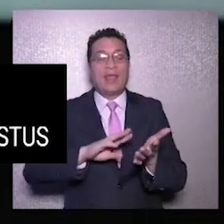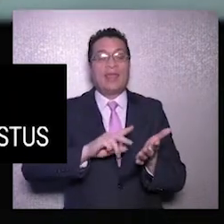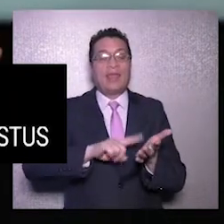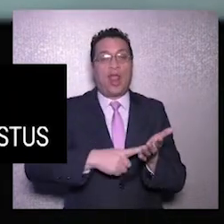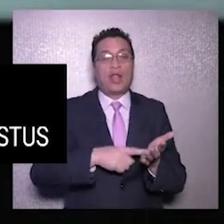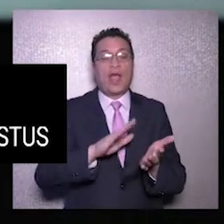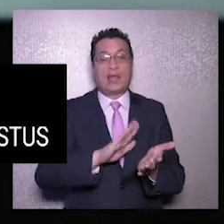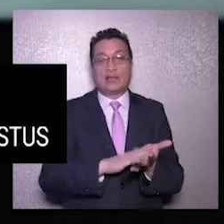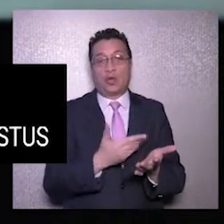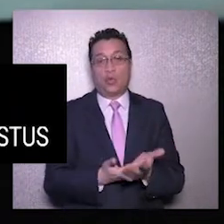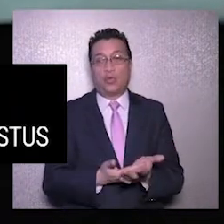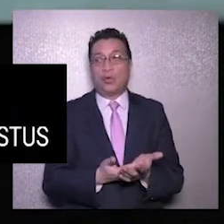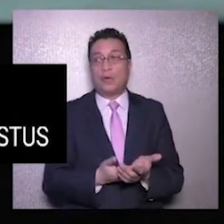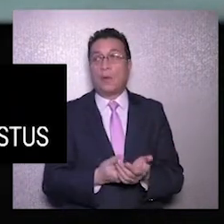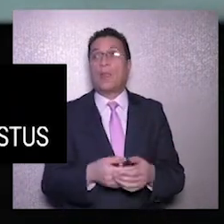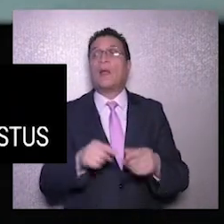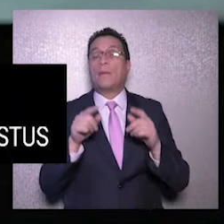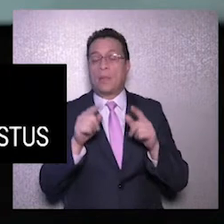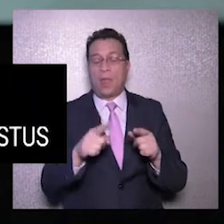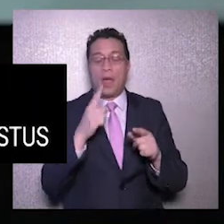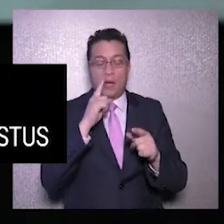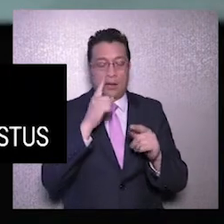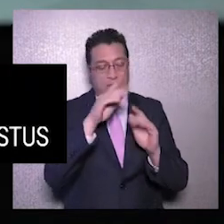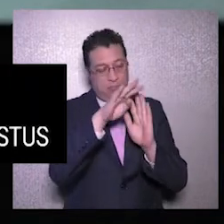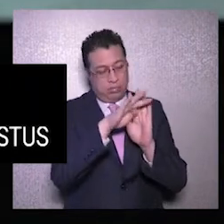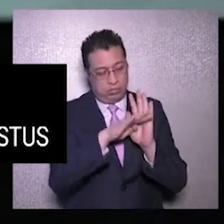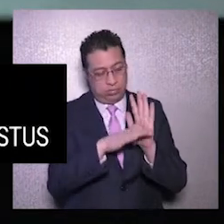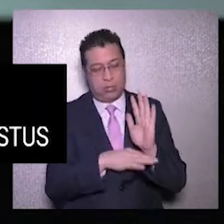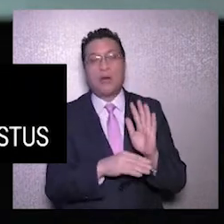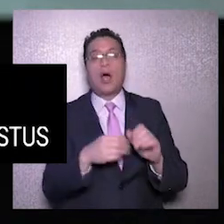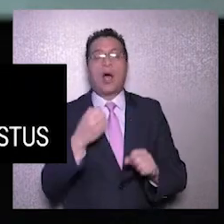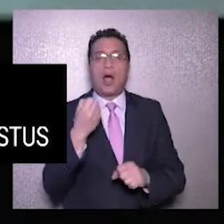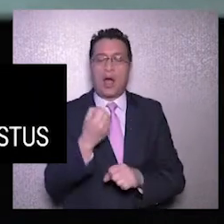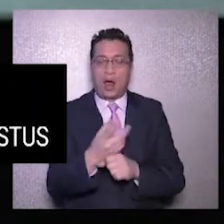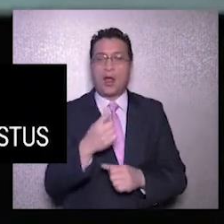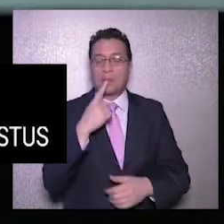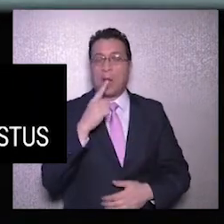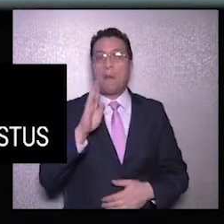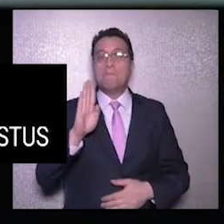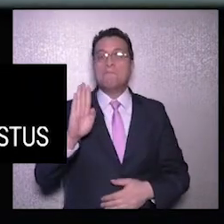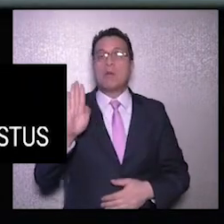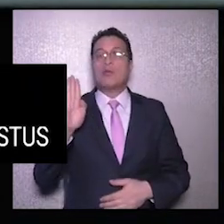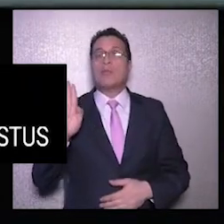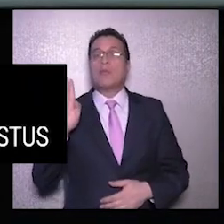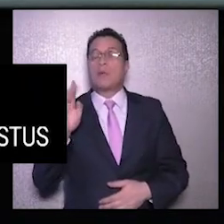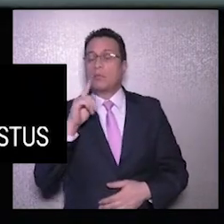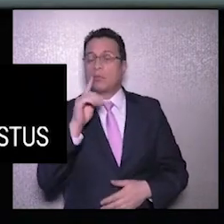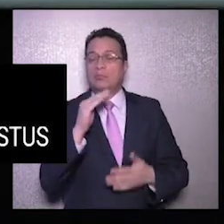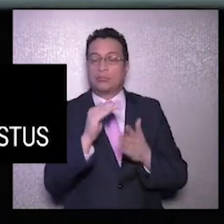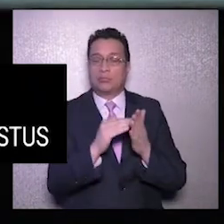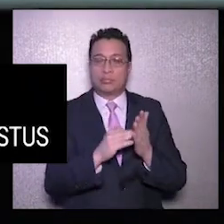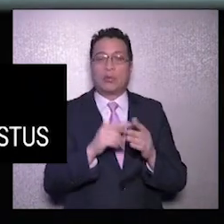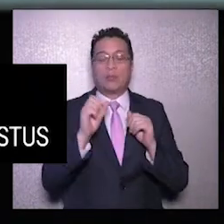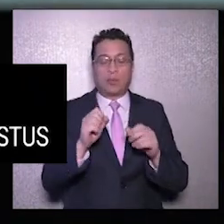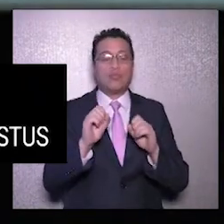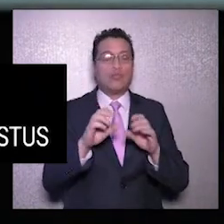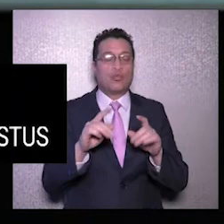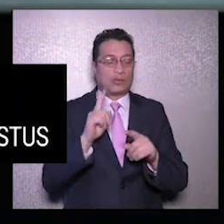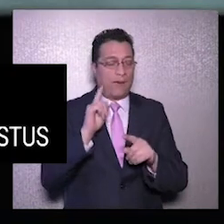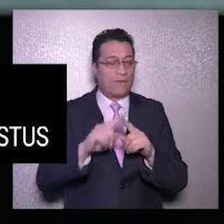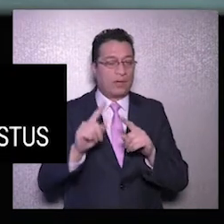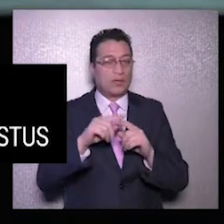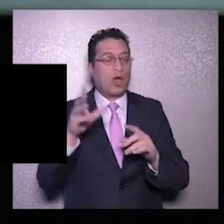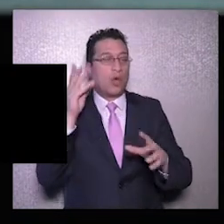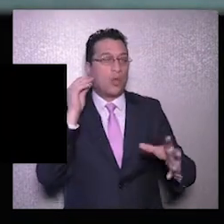Aquí vimos una lista, ¿no es cierto?, bastante larga de promesas, que son lo que habitualmente escuchamos durante